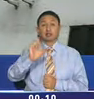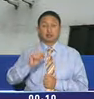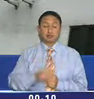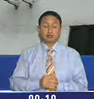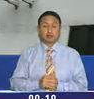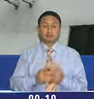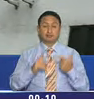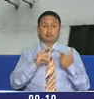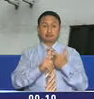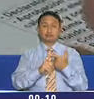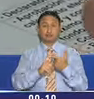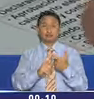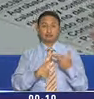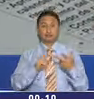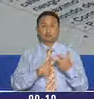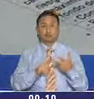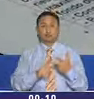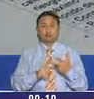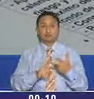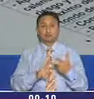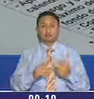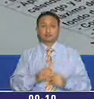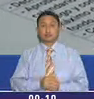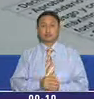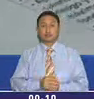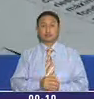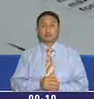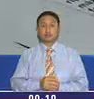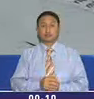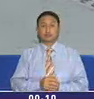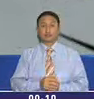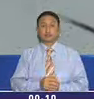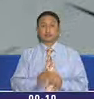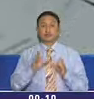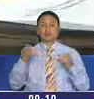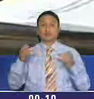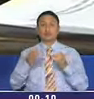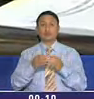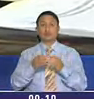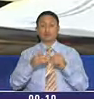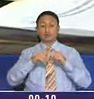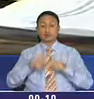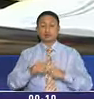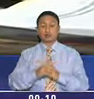Contencioso Electoral TSE y de la Conferencia Plurinacional e Intercultural de